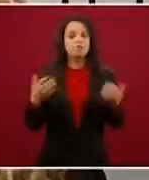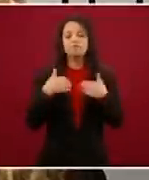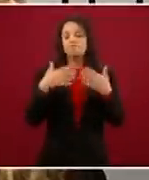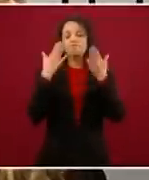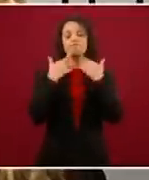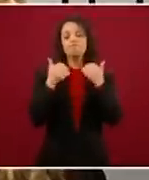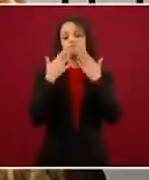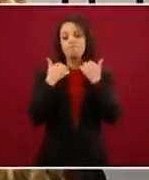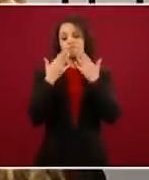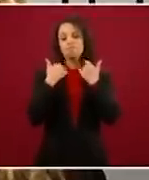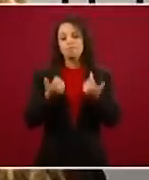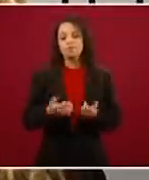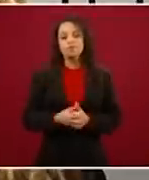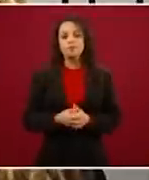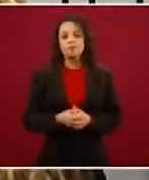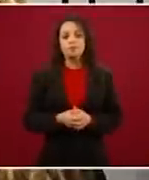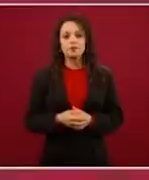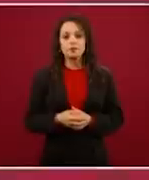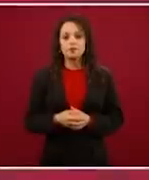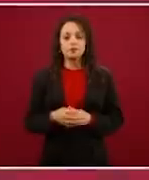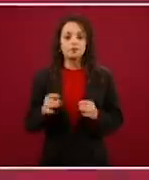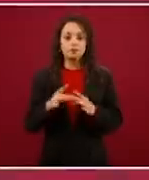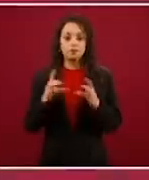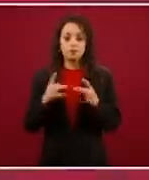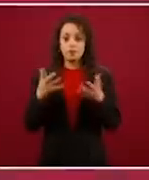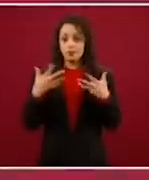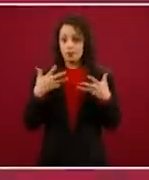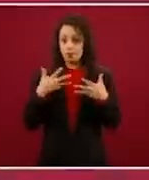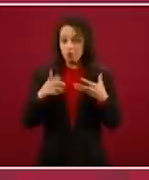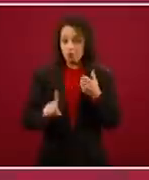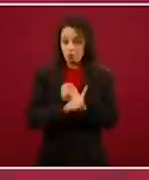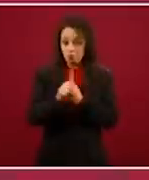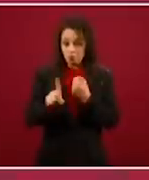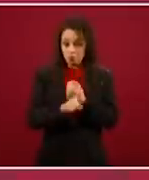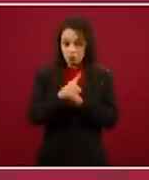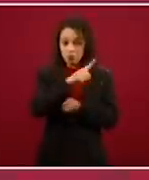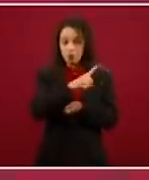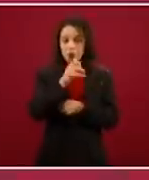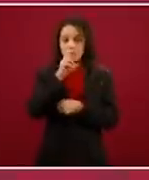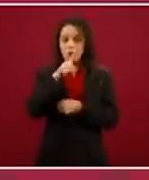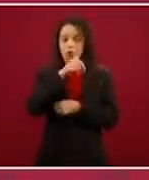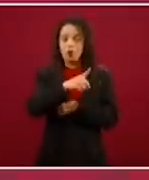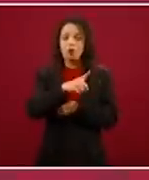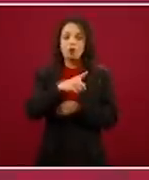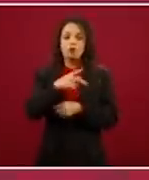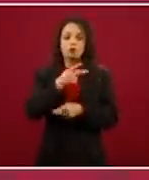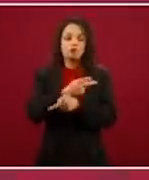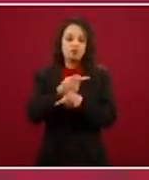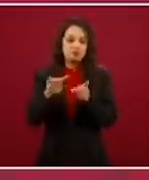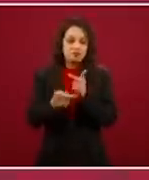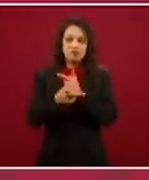de que haya alteración al comercio.